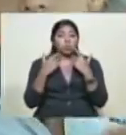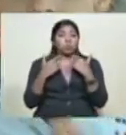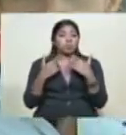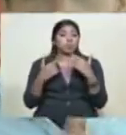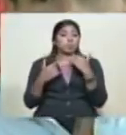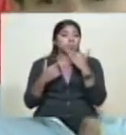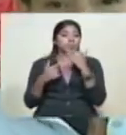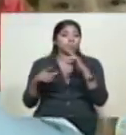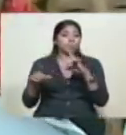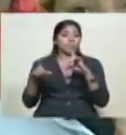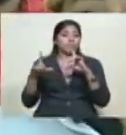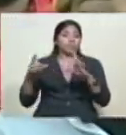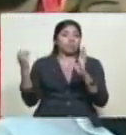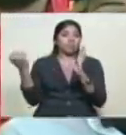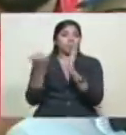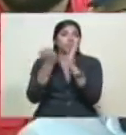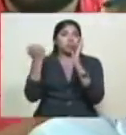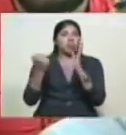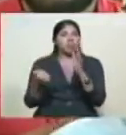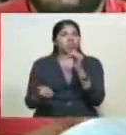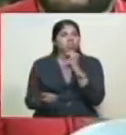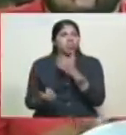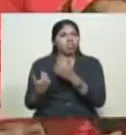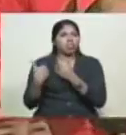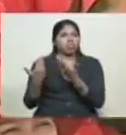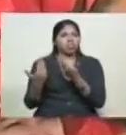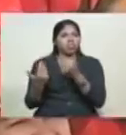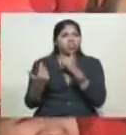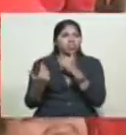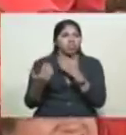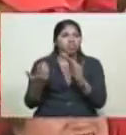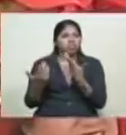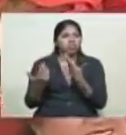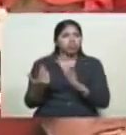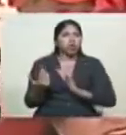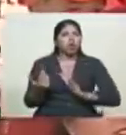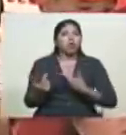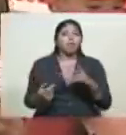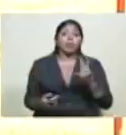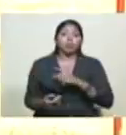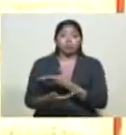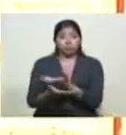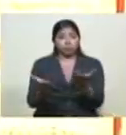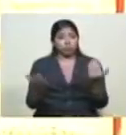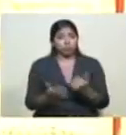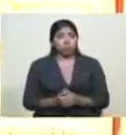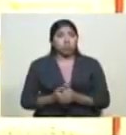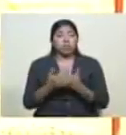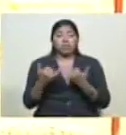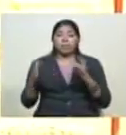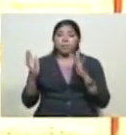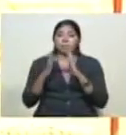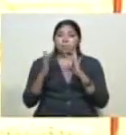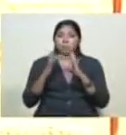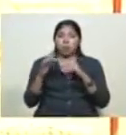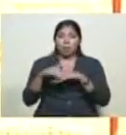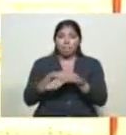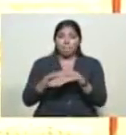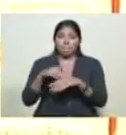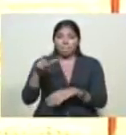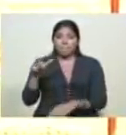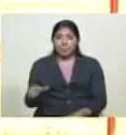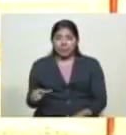los venezolanos, de las venezolanas. Vamos a dar el pase al ministro Víctor Cano